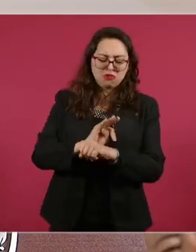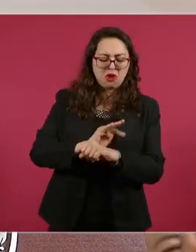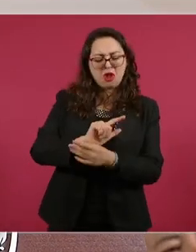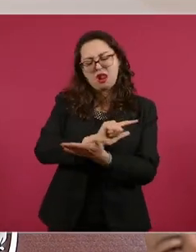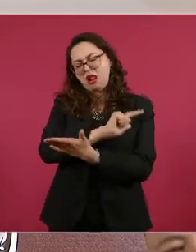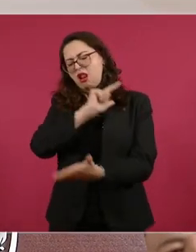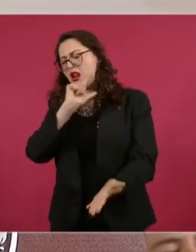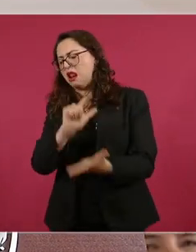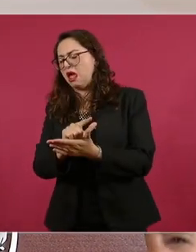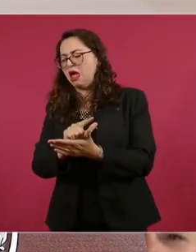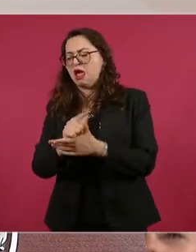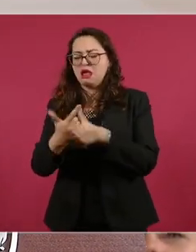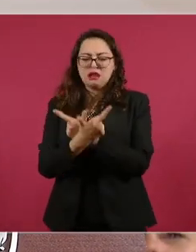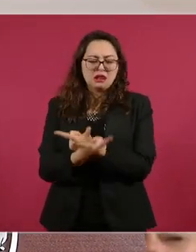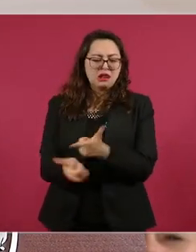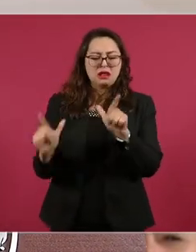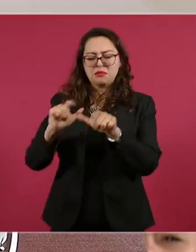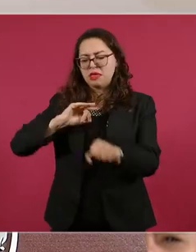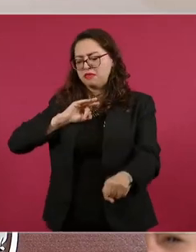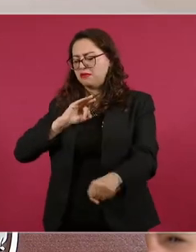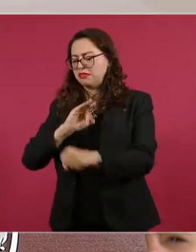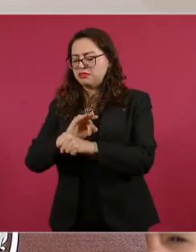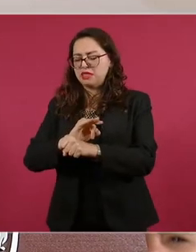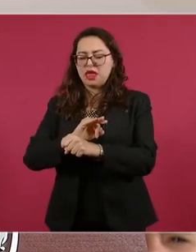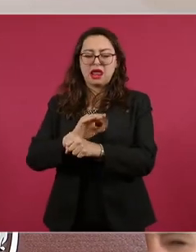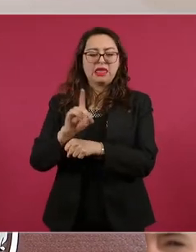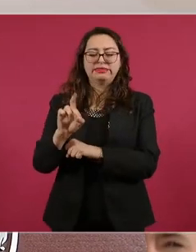defensores de la libertad y de la democracia,